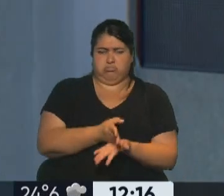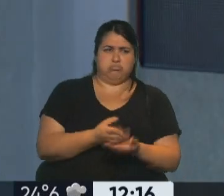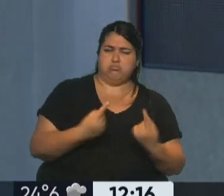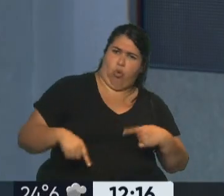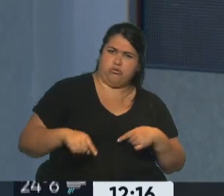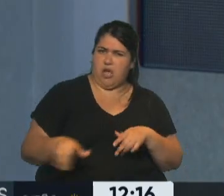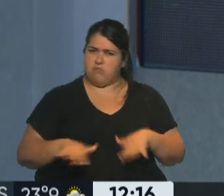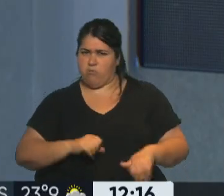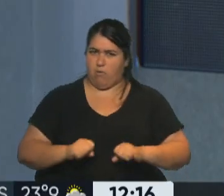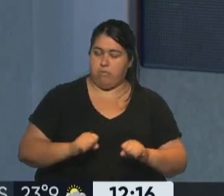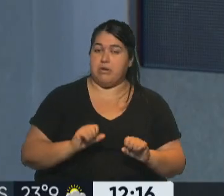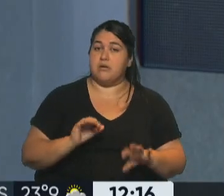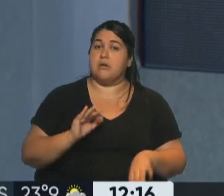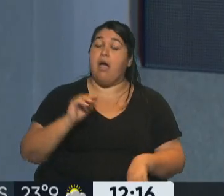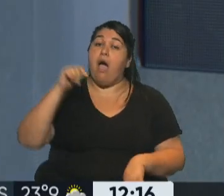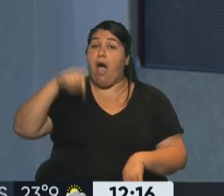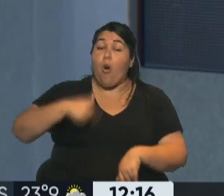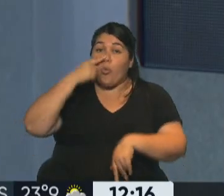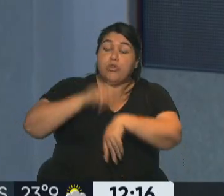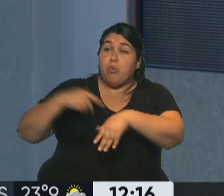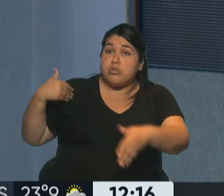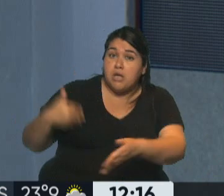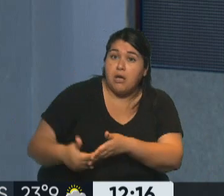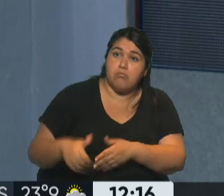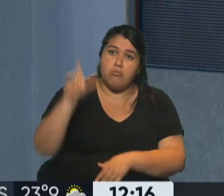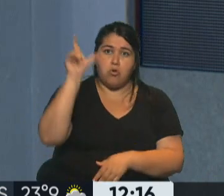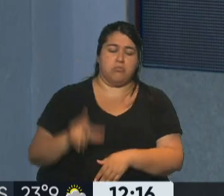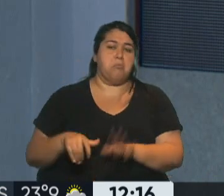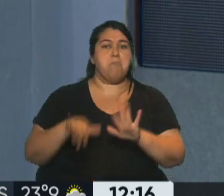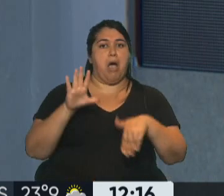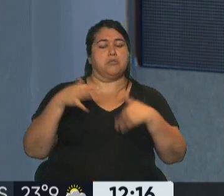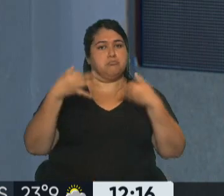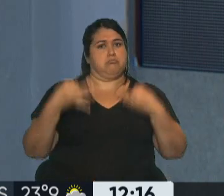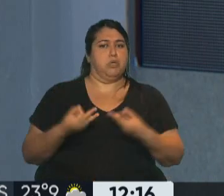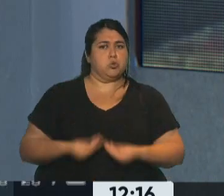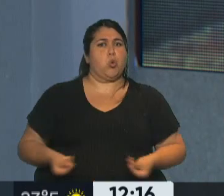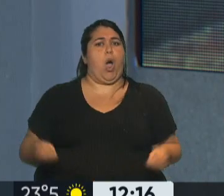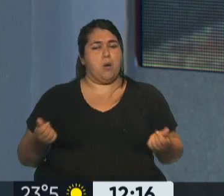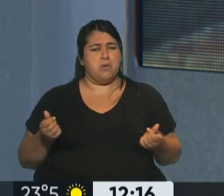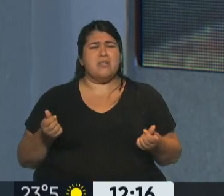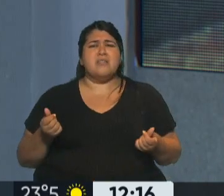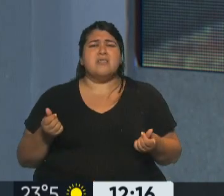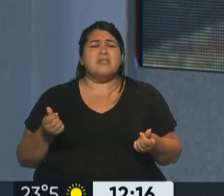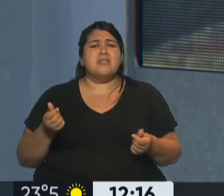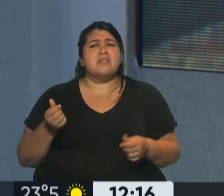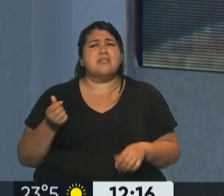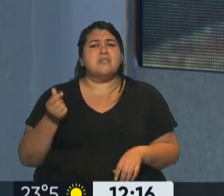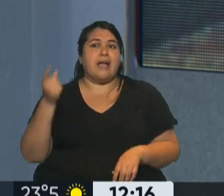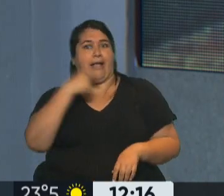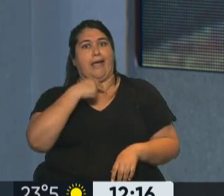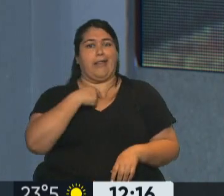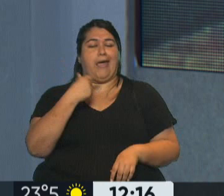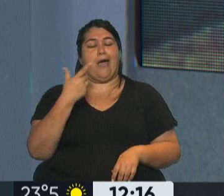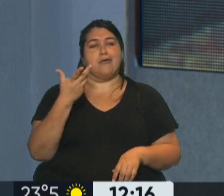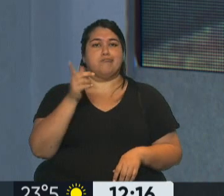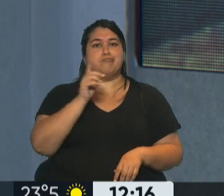y ahora, en esta etapa de la transición, aparece más moderado, al punto de decir, por ejemplo, que lo que había anticipado de eliminar la coparticipación,